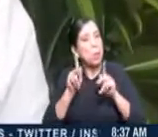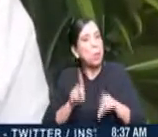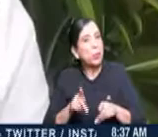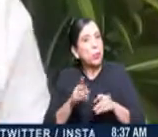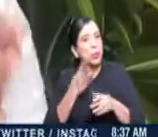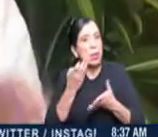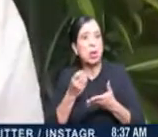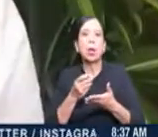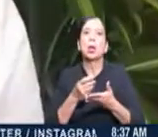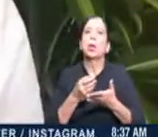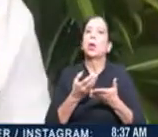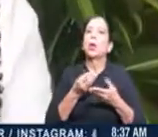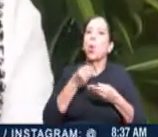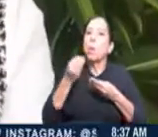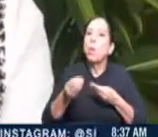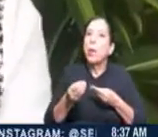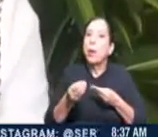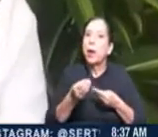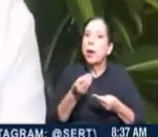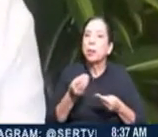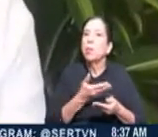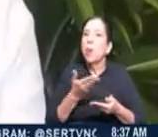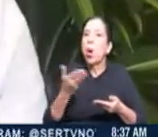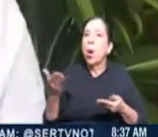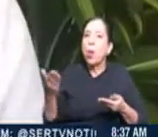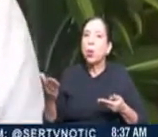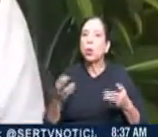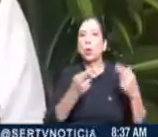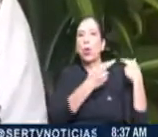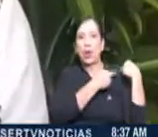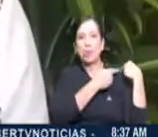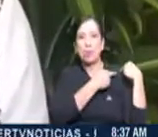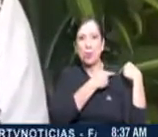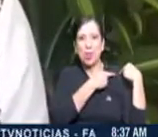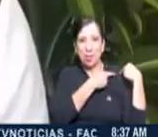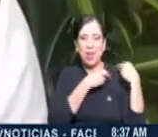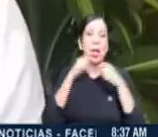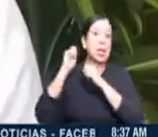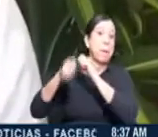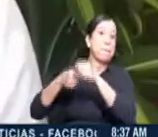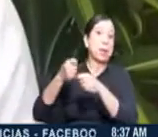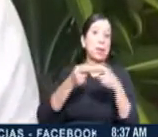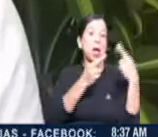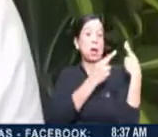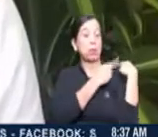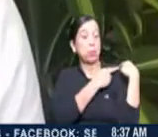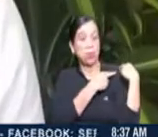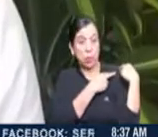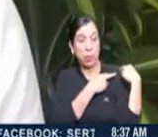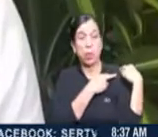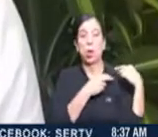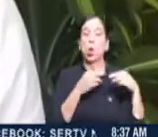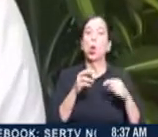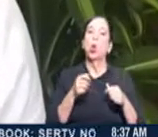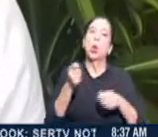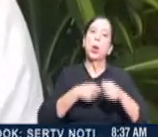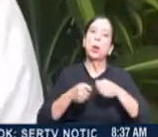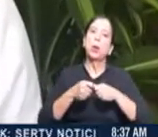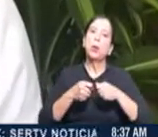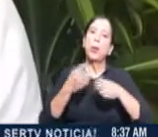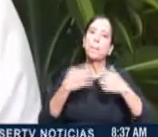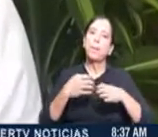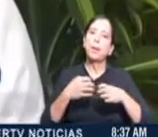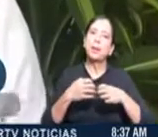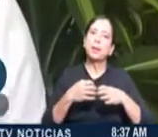certificados, ya sea de pesca responsable o de acuicultura responsable. Uno de los mercados que estamos muy interesados en abrir es